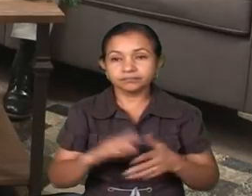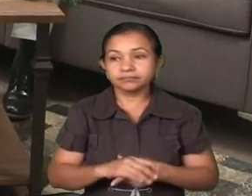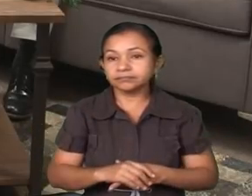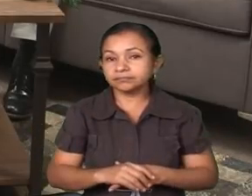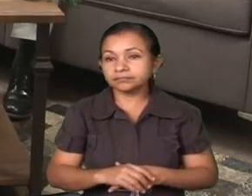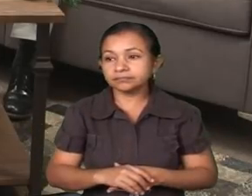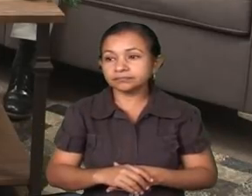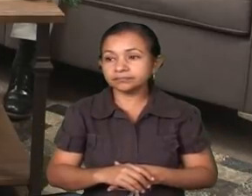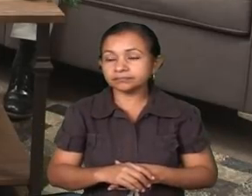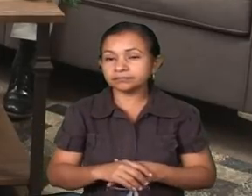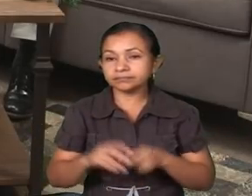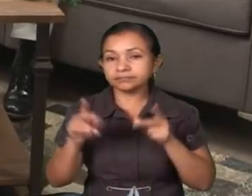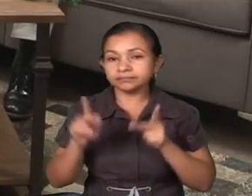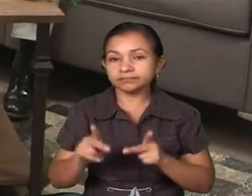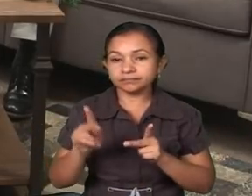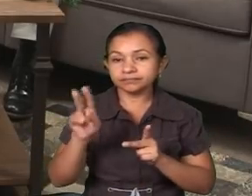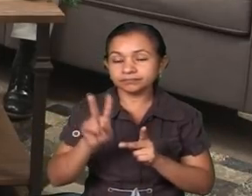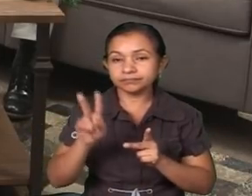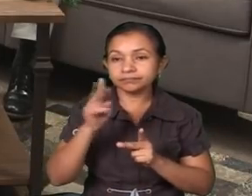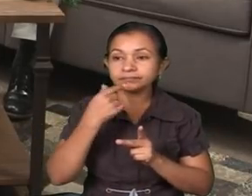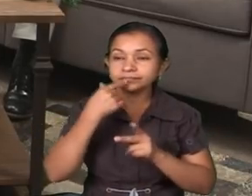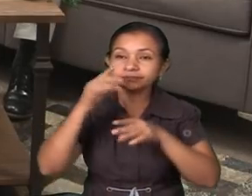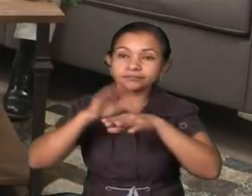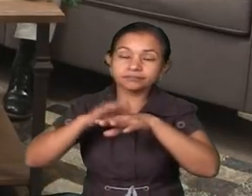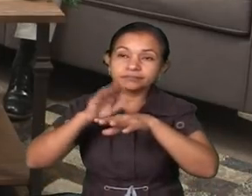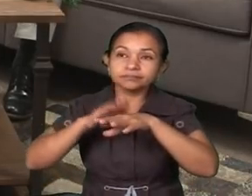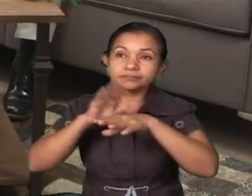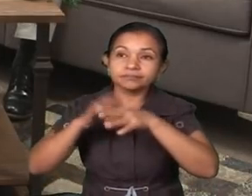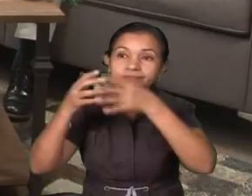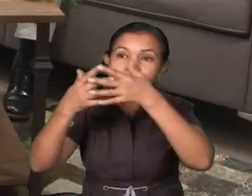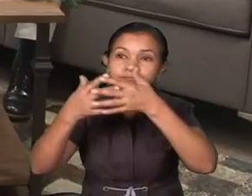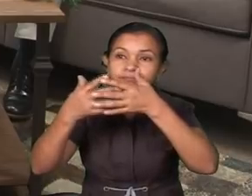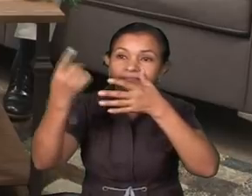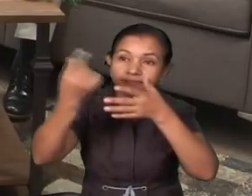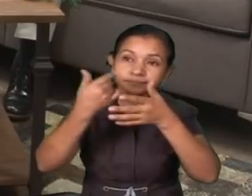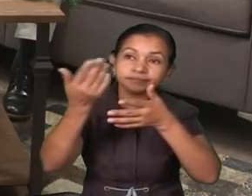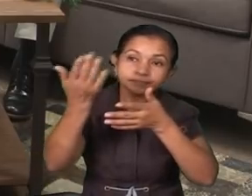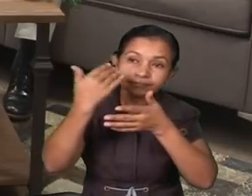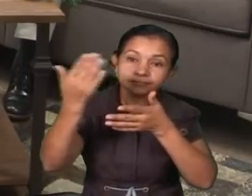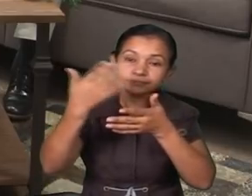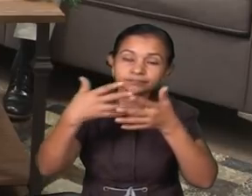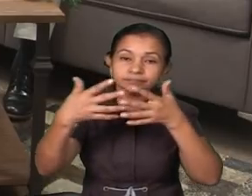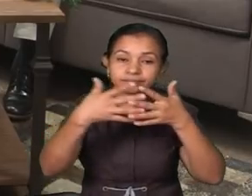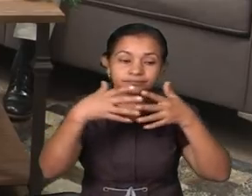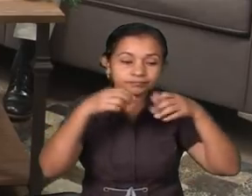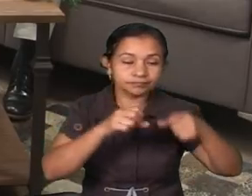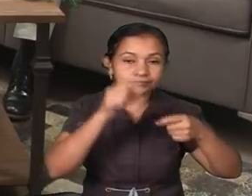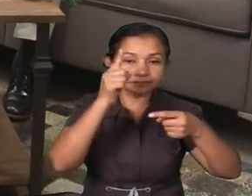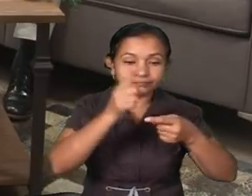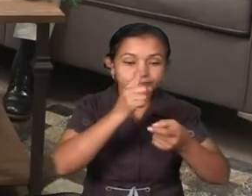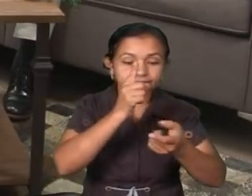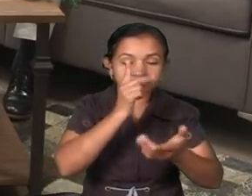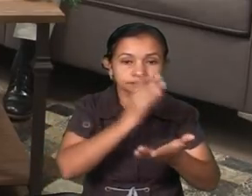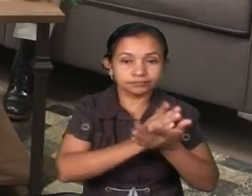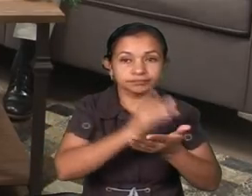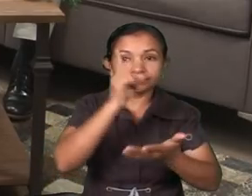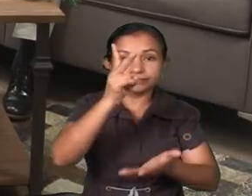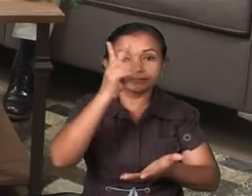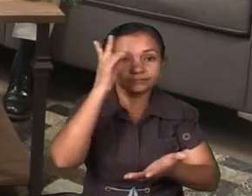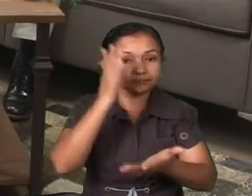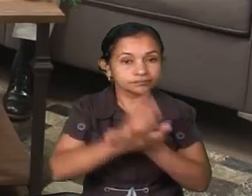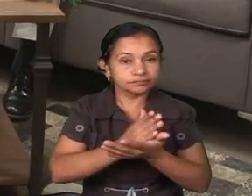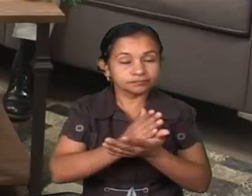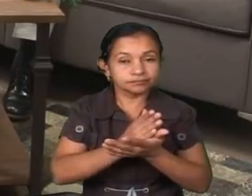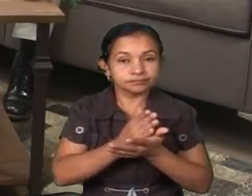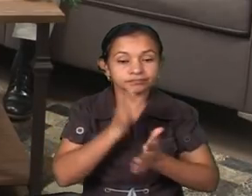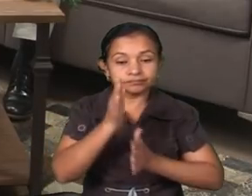cuando los conservadores pidieron la intervención una y dos veces, cuando vinieron y se adueñaron del